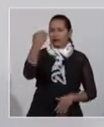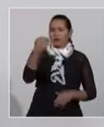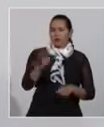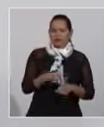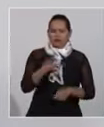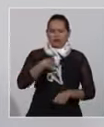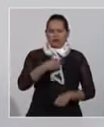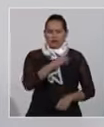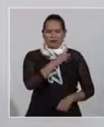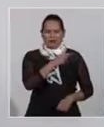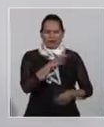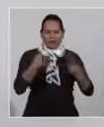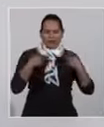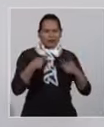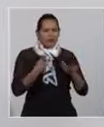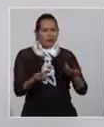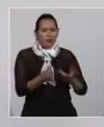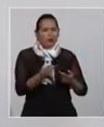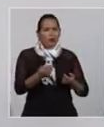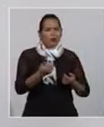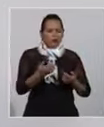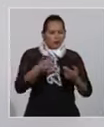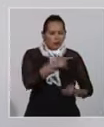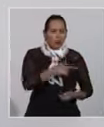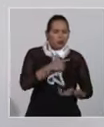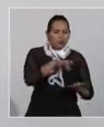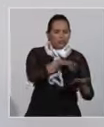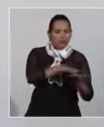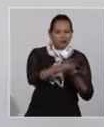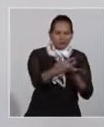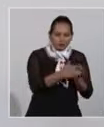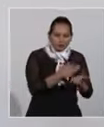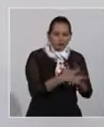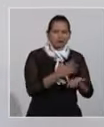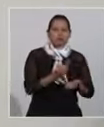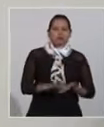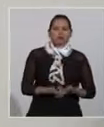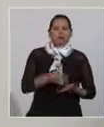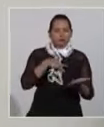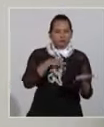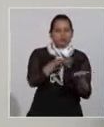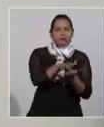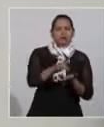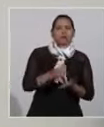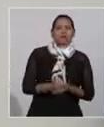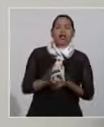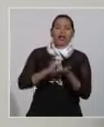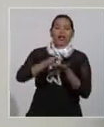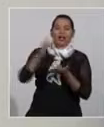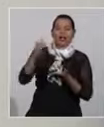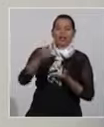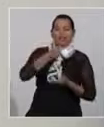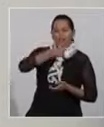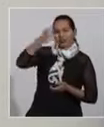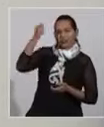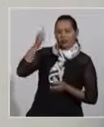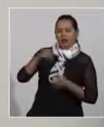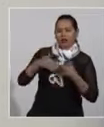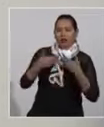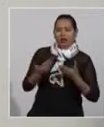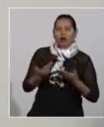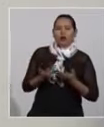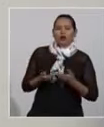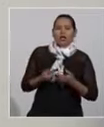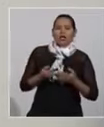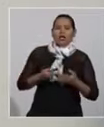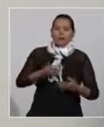Nos encanta, queremos aprender de ustedes y queremos trabajar para ustedes. Gracias, candidato. Pasamos ahora a la etapa de